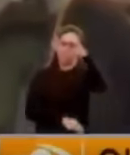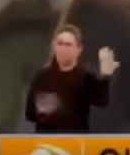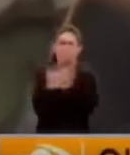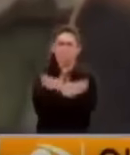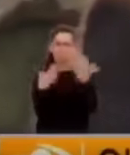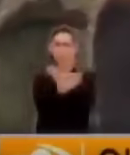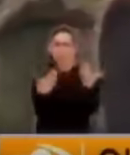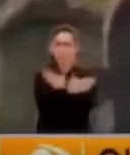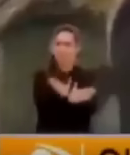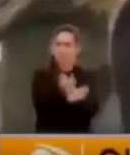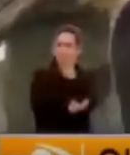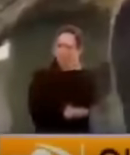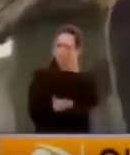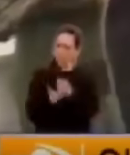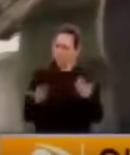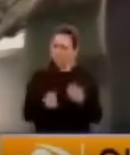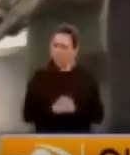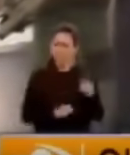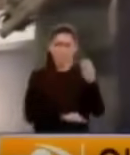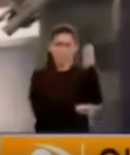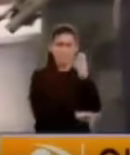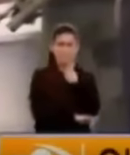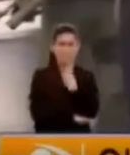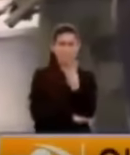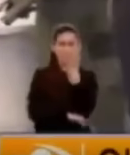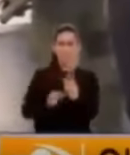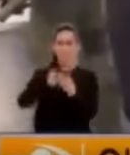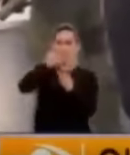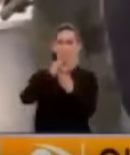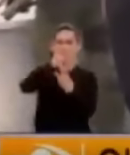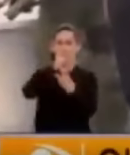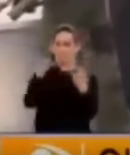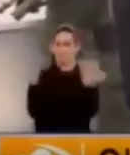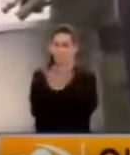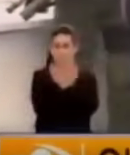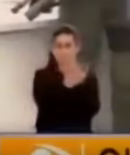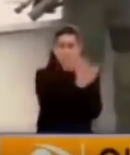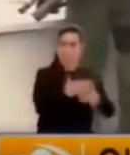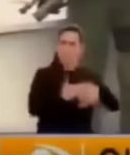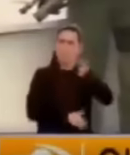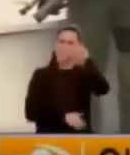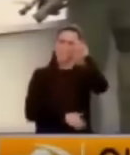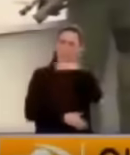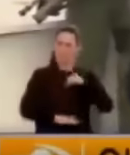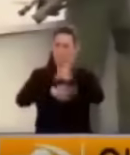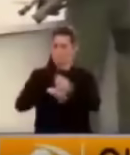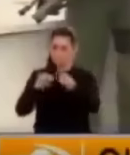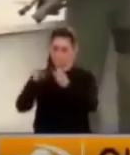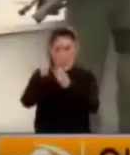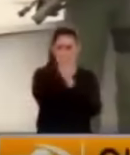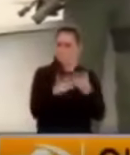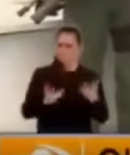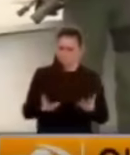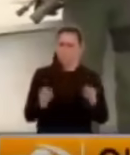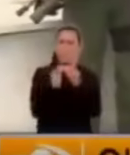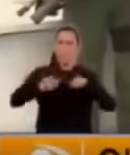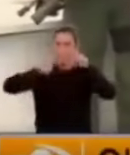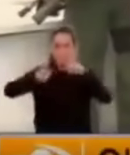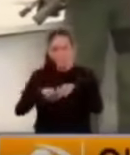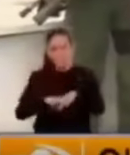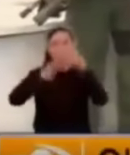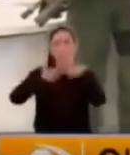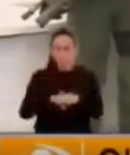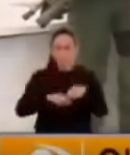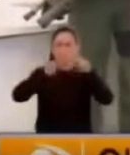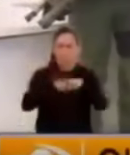en diferentes direcciones de la policía. Dice el fiscal varias cosas, que han tenido tres directores de la DIGIN en ese gobierno, que esos cambios pueden afectar las investigaciones que ya se han venido adelantando, y dice